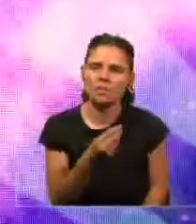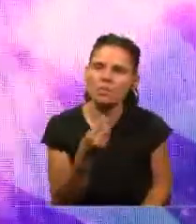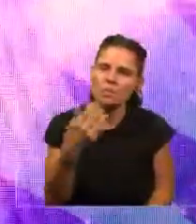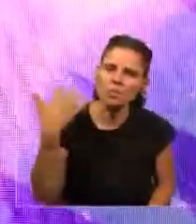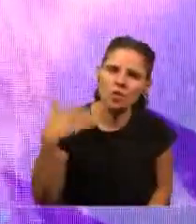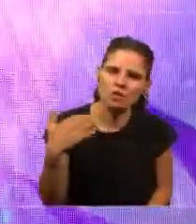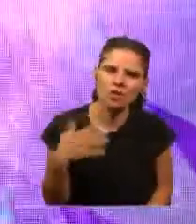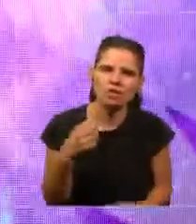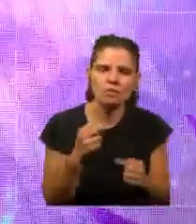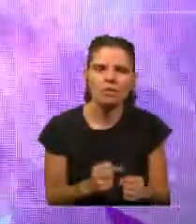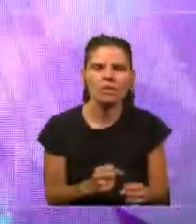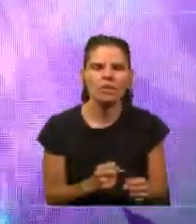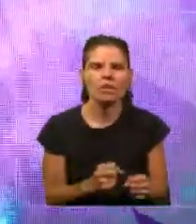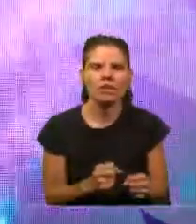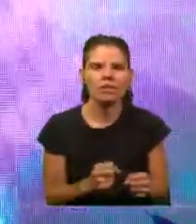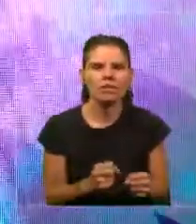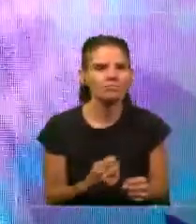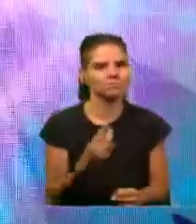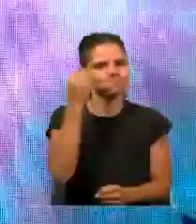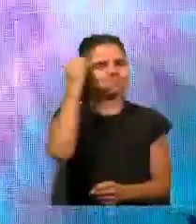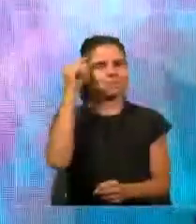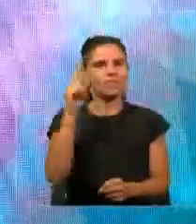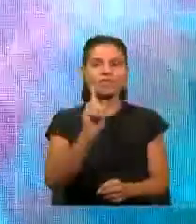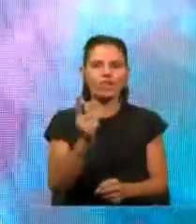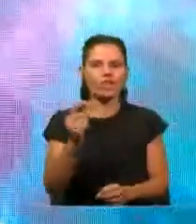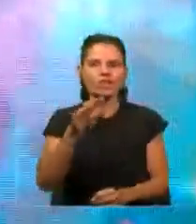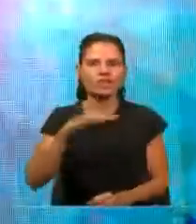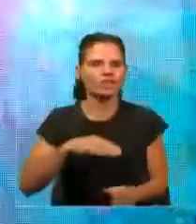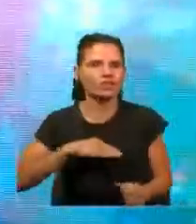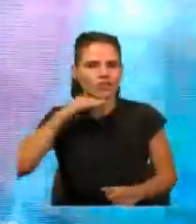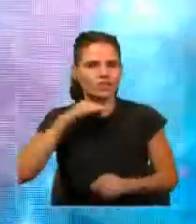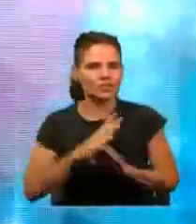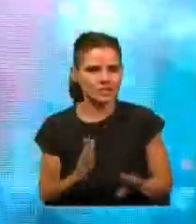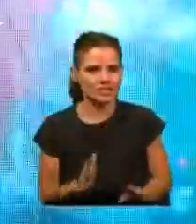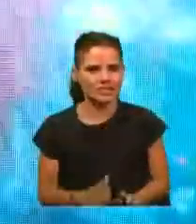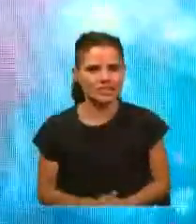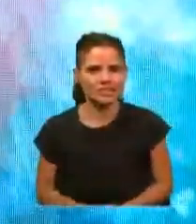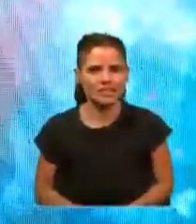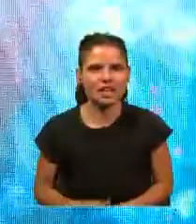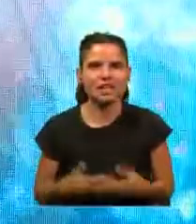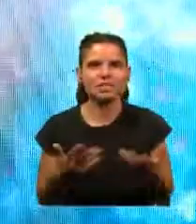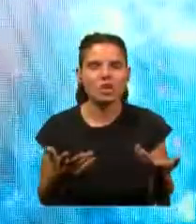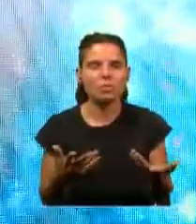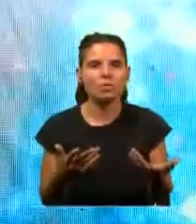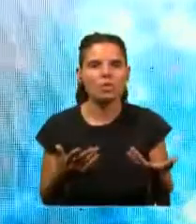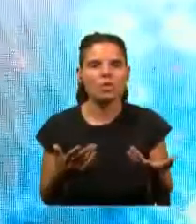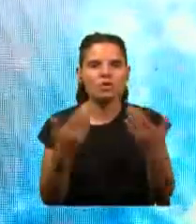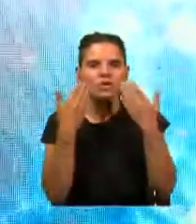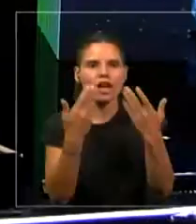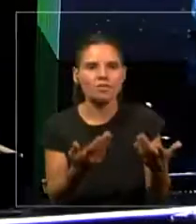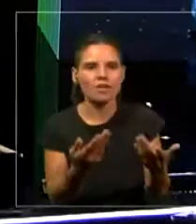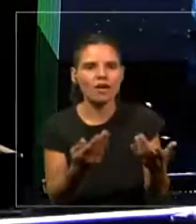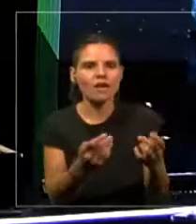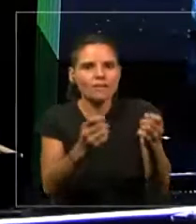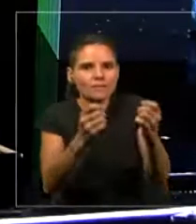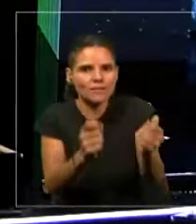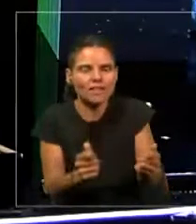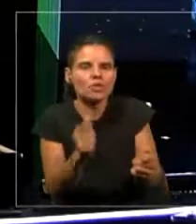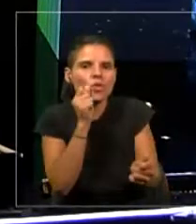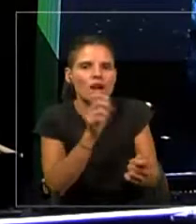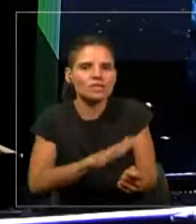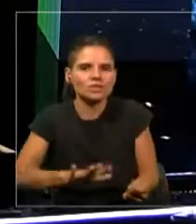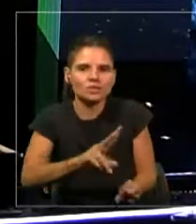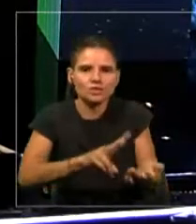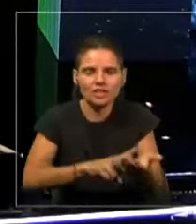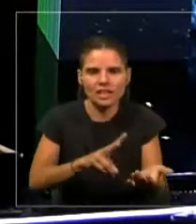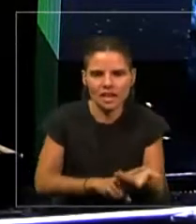importante de relevar y no lo hacemos de manera suficiente. Es la manera de expertizar lo real a